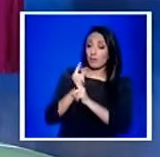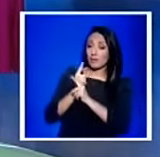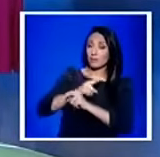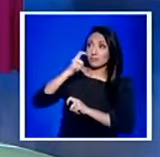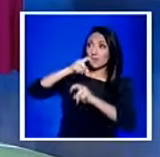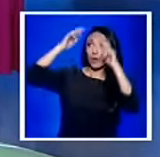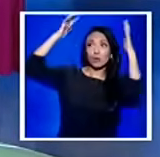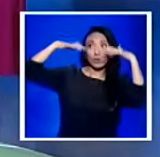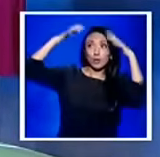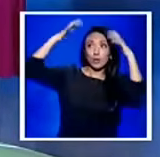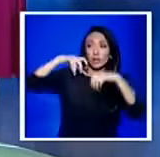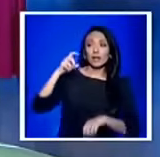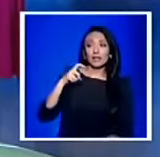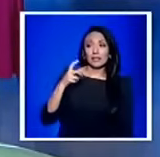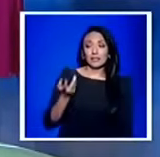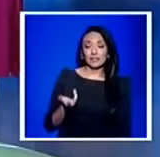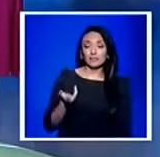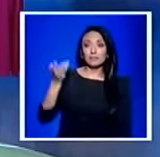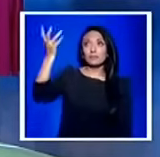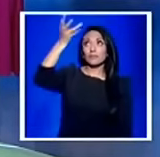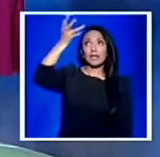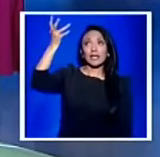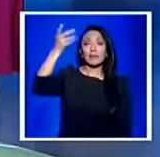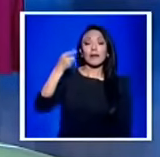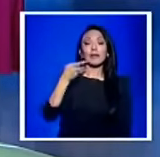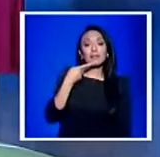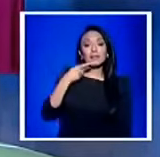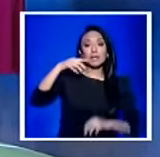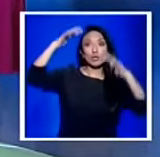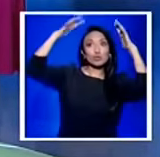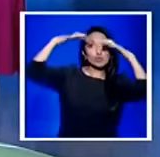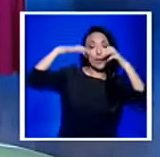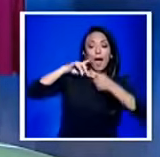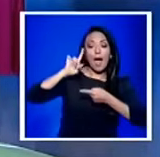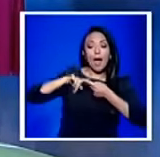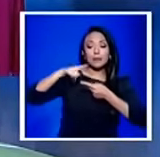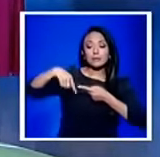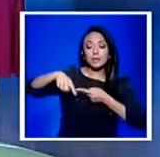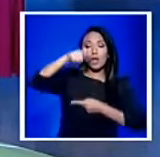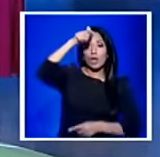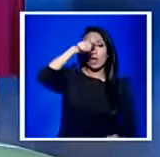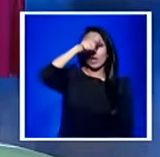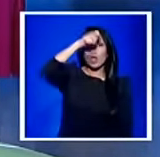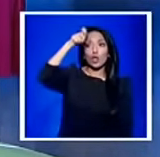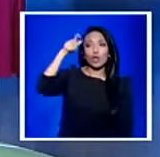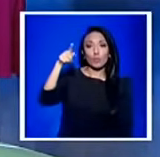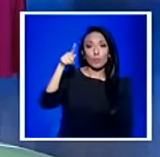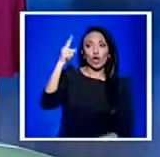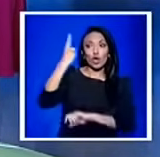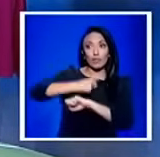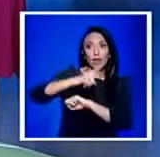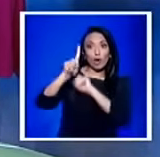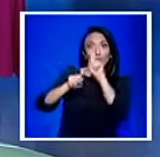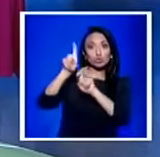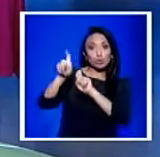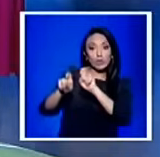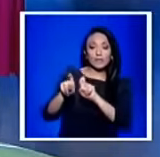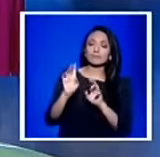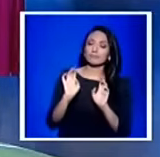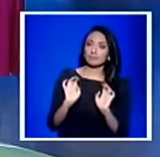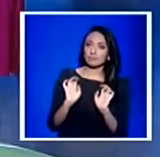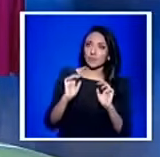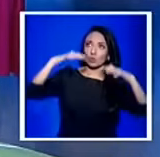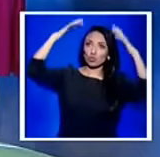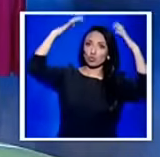por el gobierno. Según el INAMI, las lluvias se mantendrán hasta el domingo, el día de las elecciones por la consulta popular y el referéndum. Así